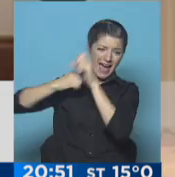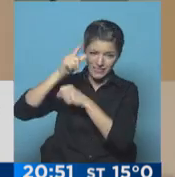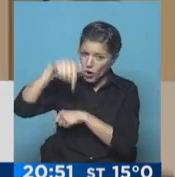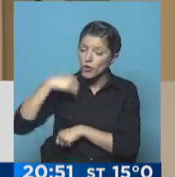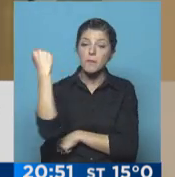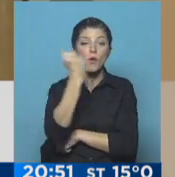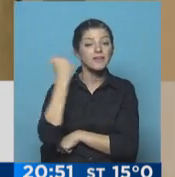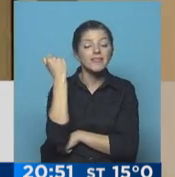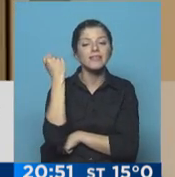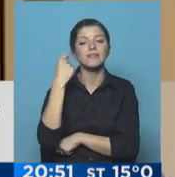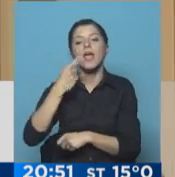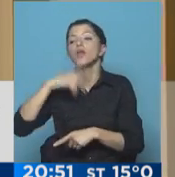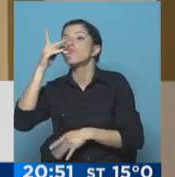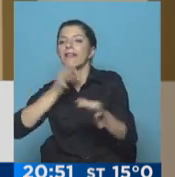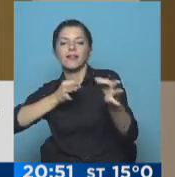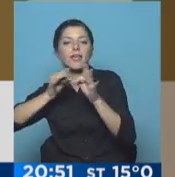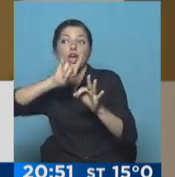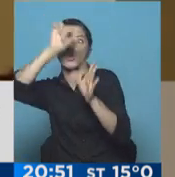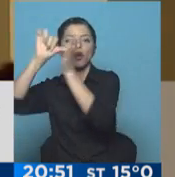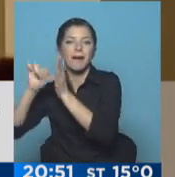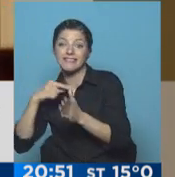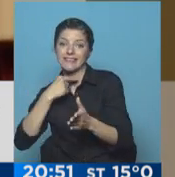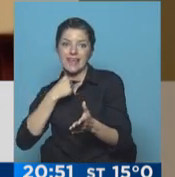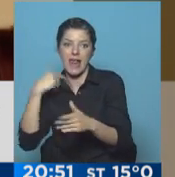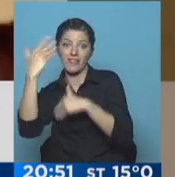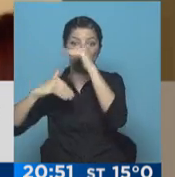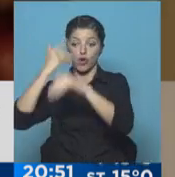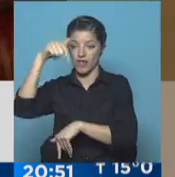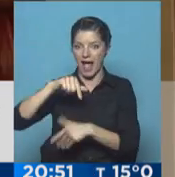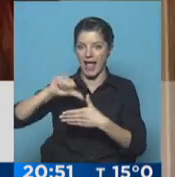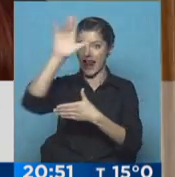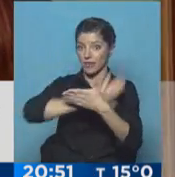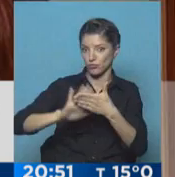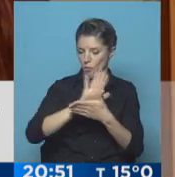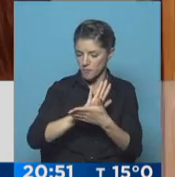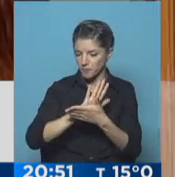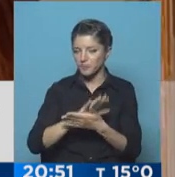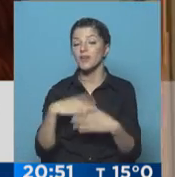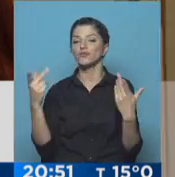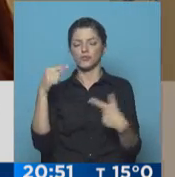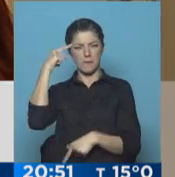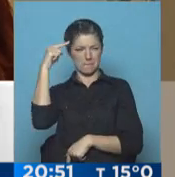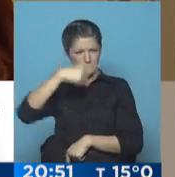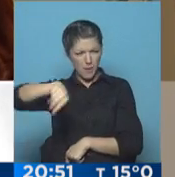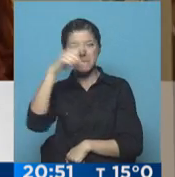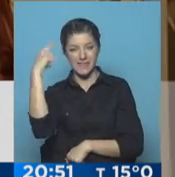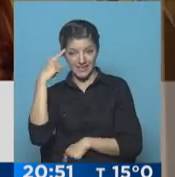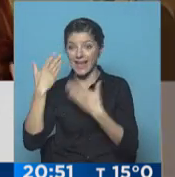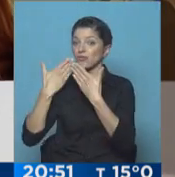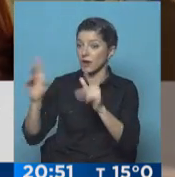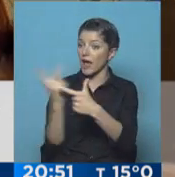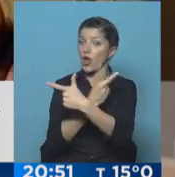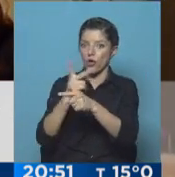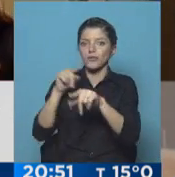cualquier otra potencia quiera desarrollar aquí en la región. Y miren qué casualidad, se fueron